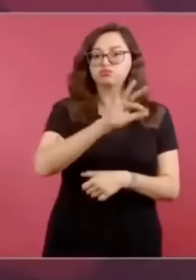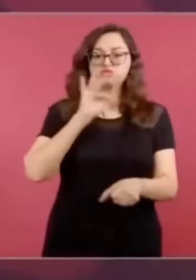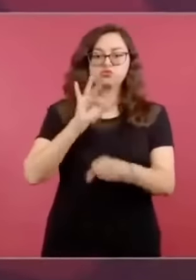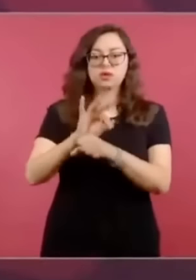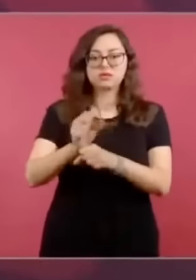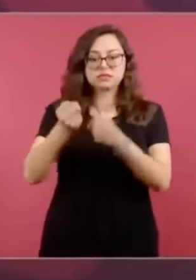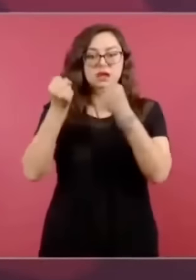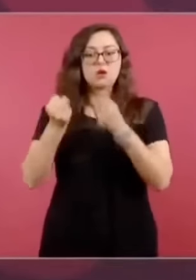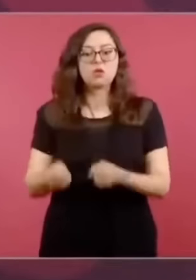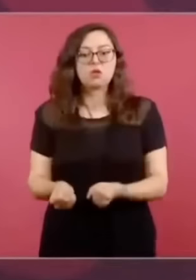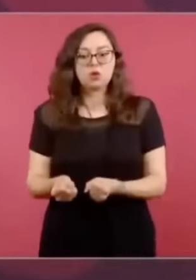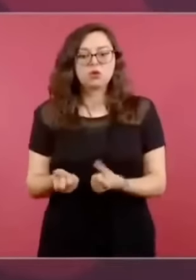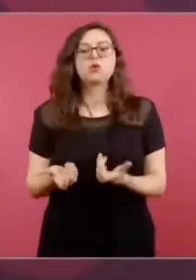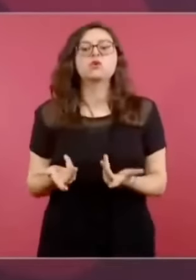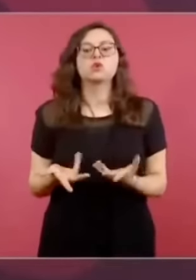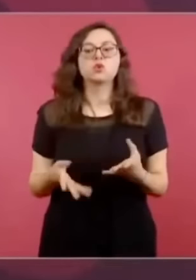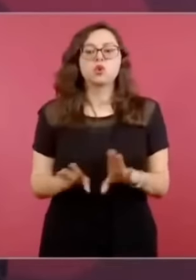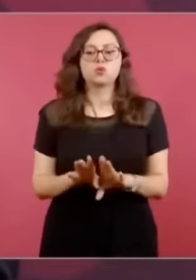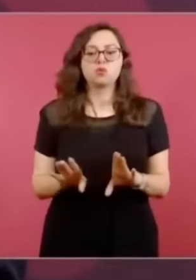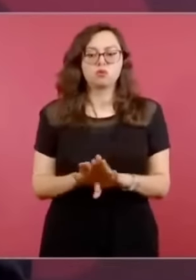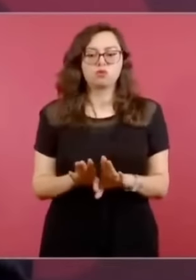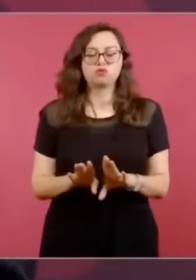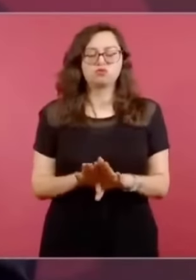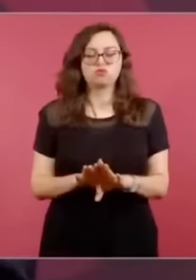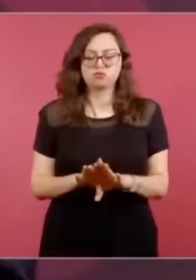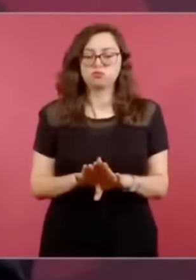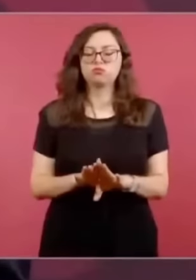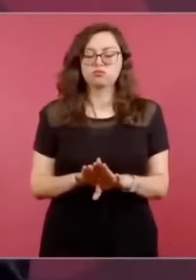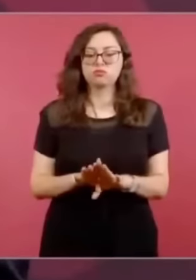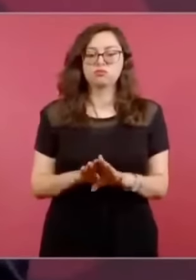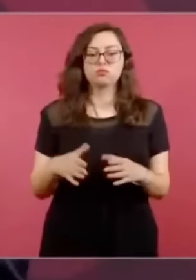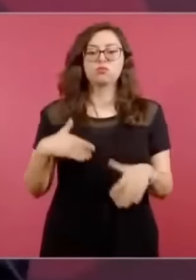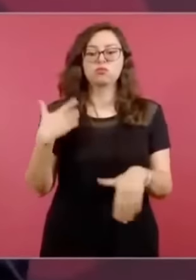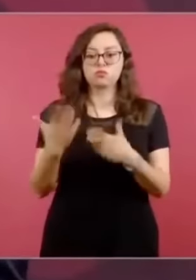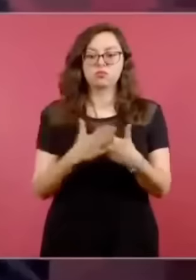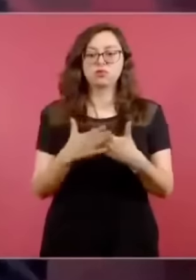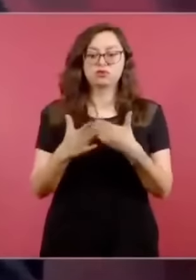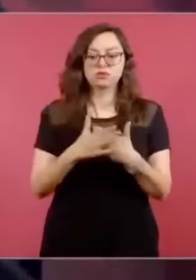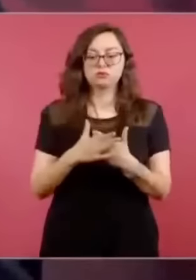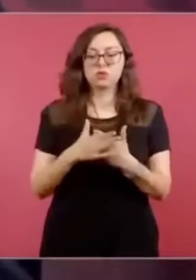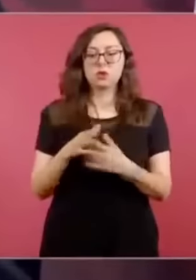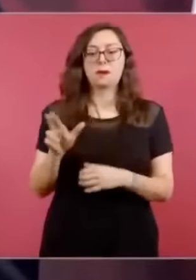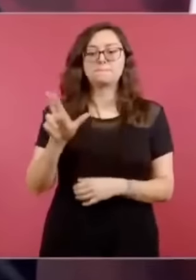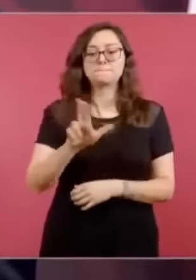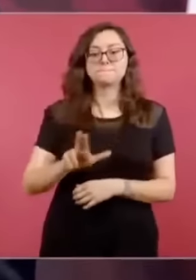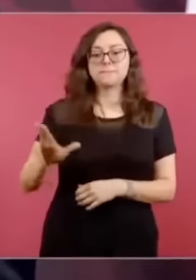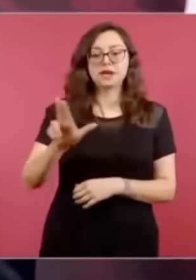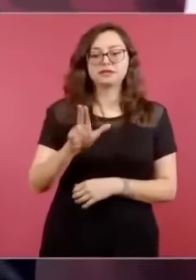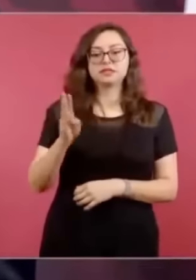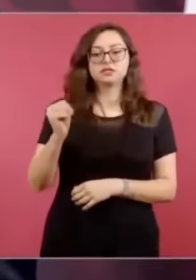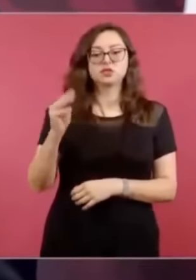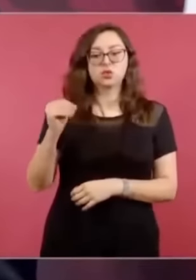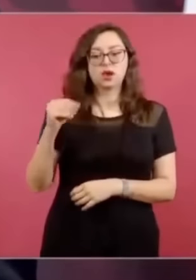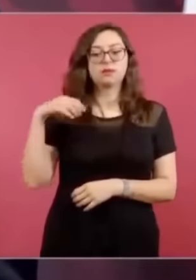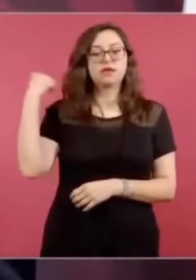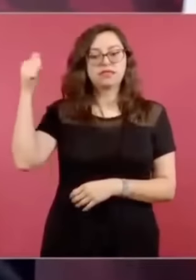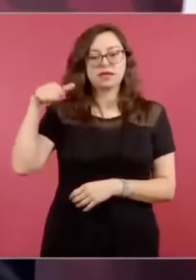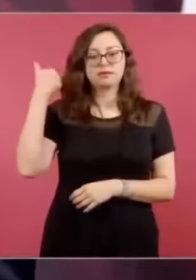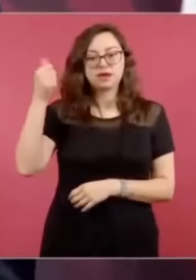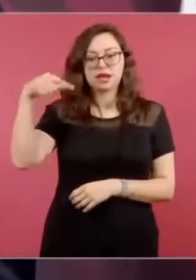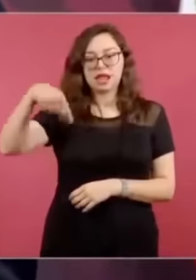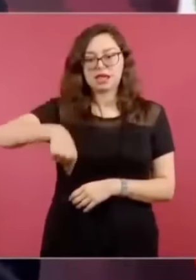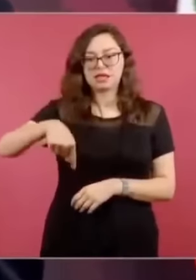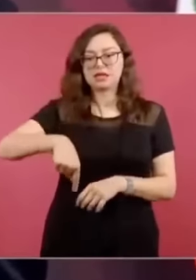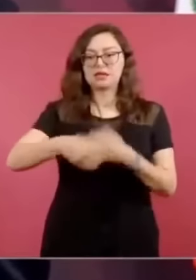el día martes 9 de abril, aquí